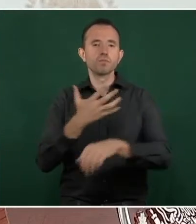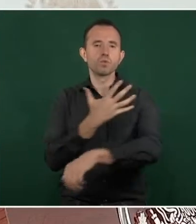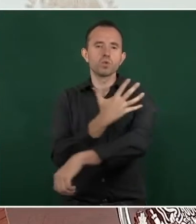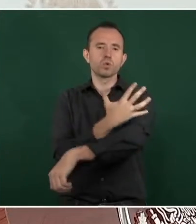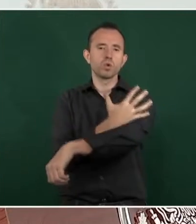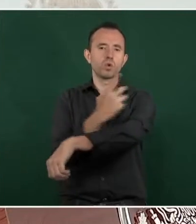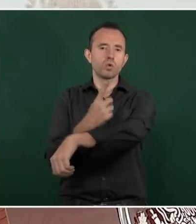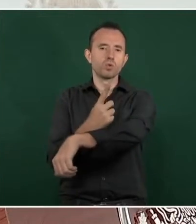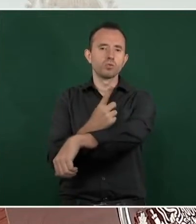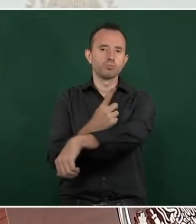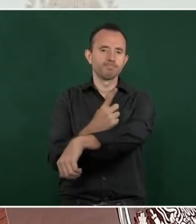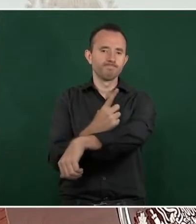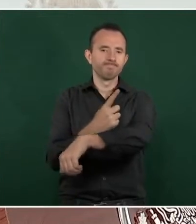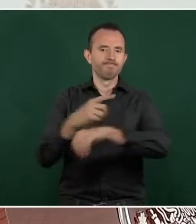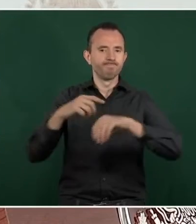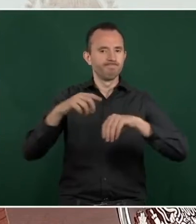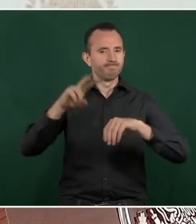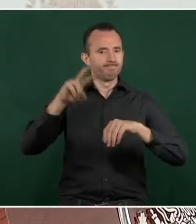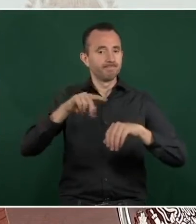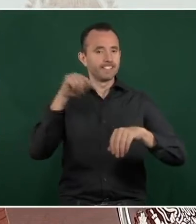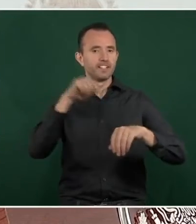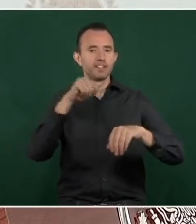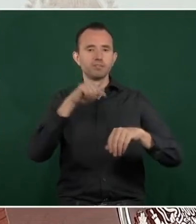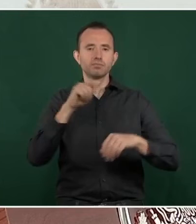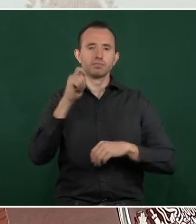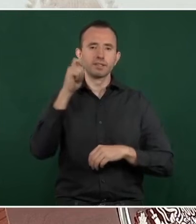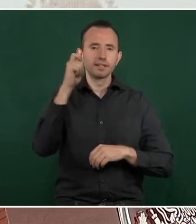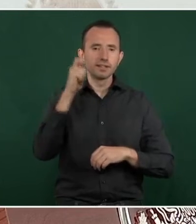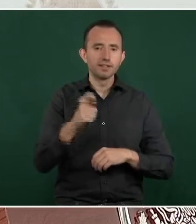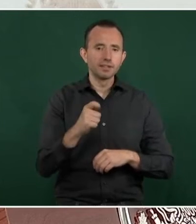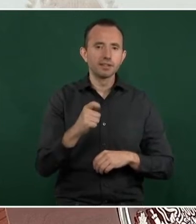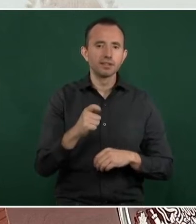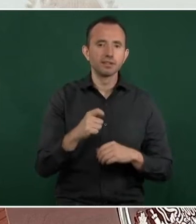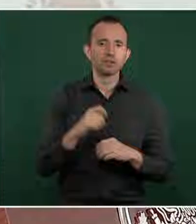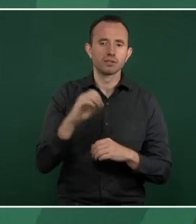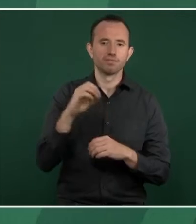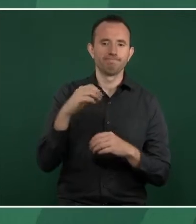que es una regla de oro de la democracia.